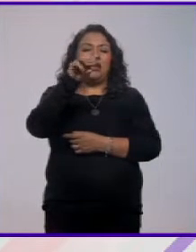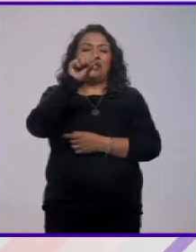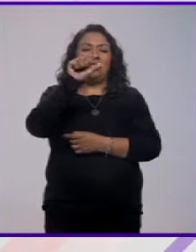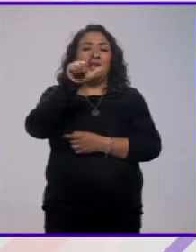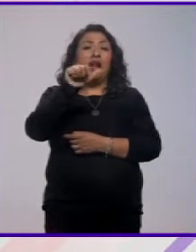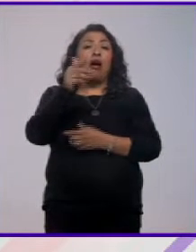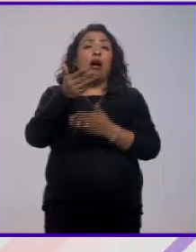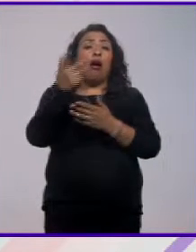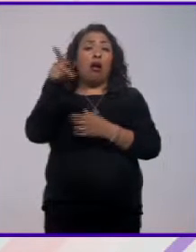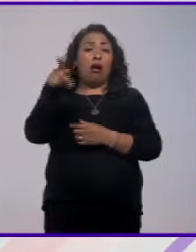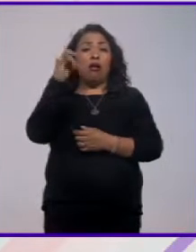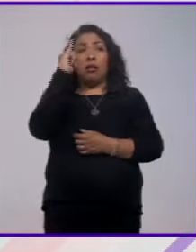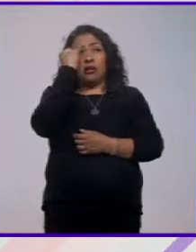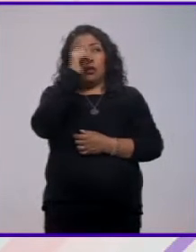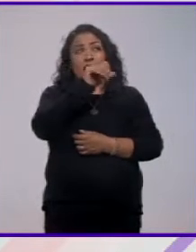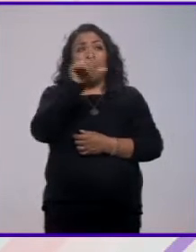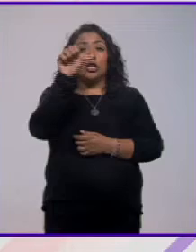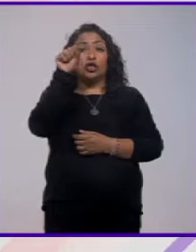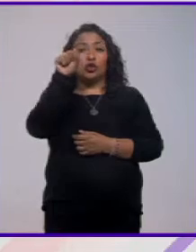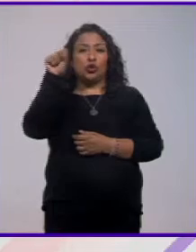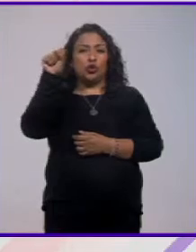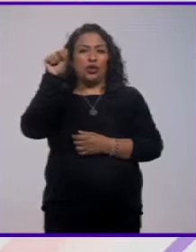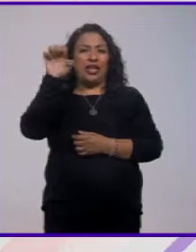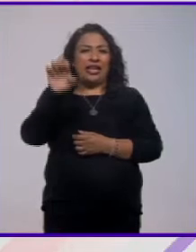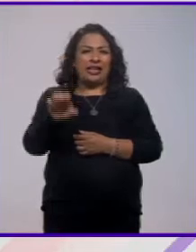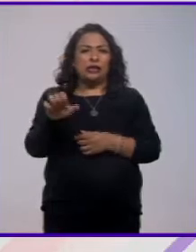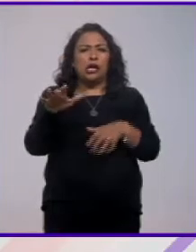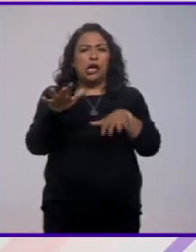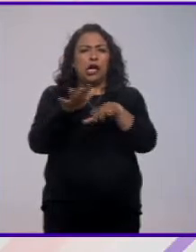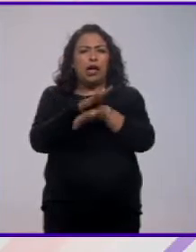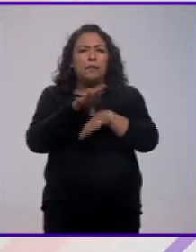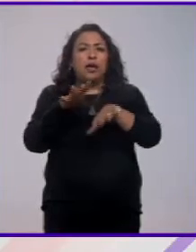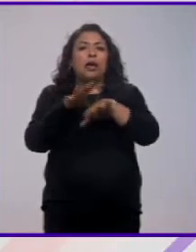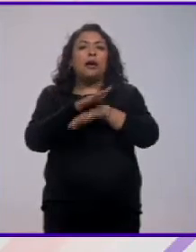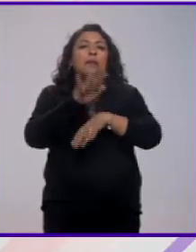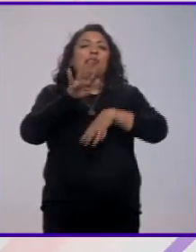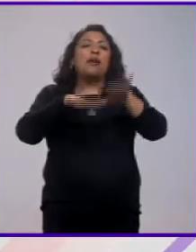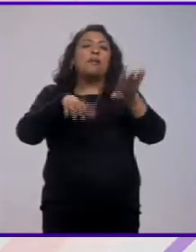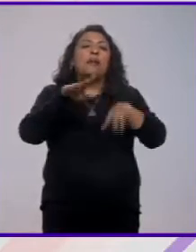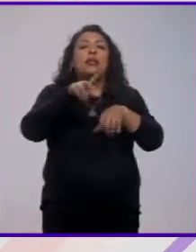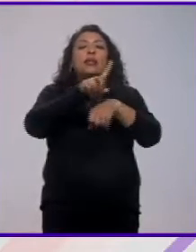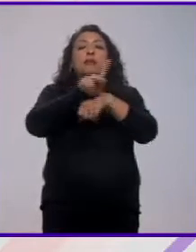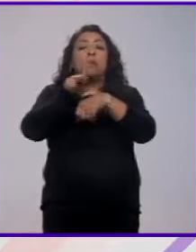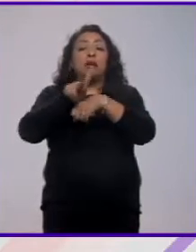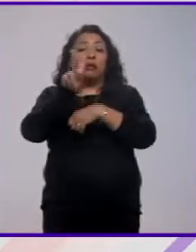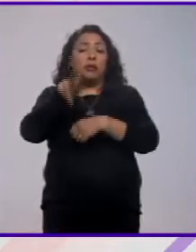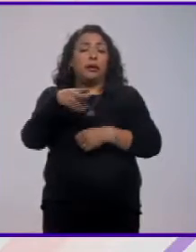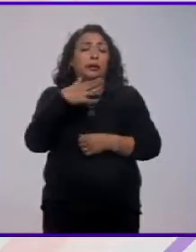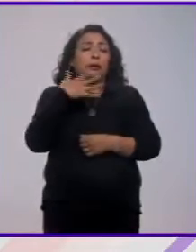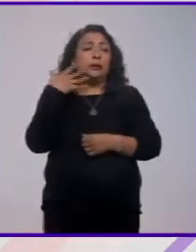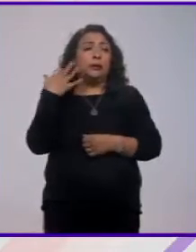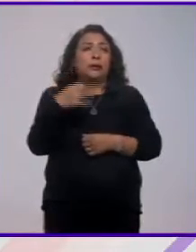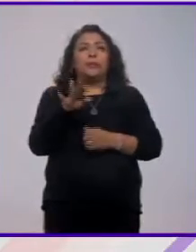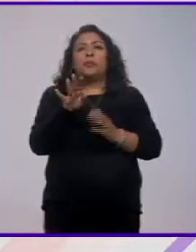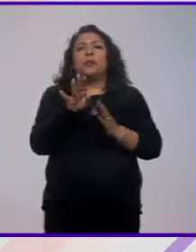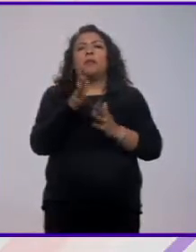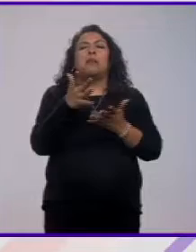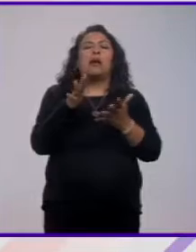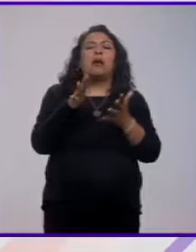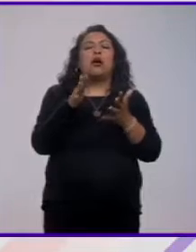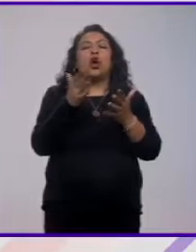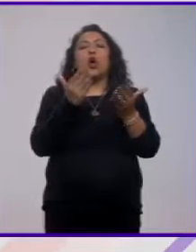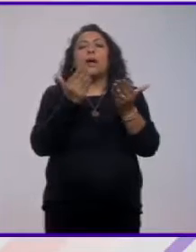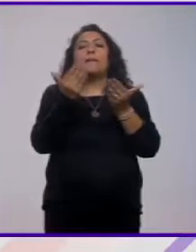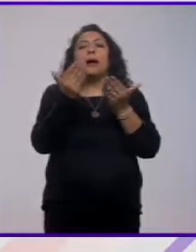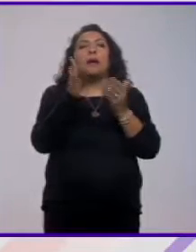está desde la India hasta el sudeste asiático y que va cambiando conforme los países, pero es verdaderamente maravilloso. Por poner un paralelo,